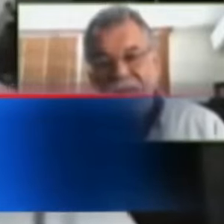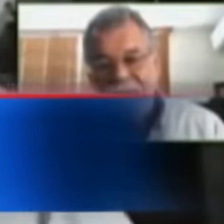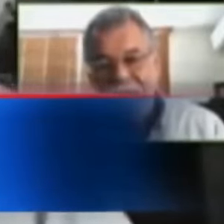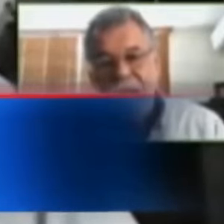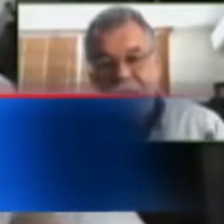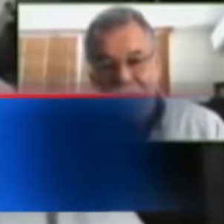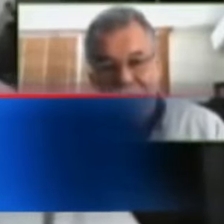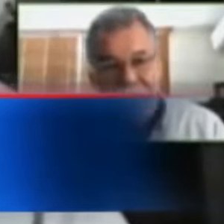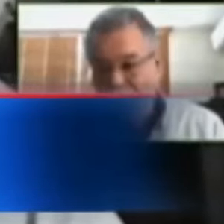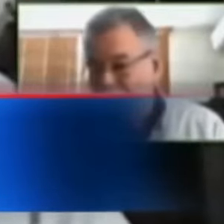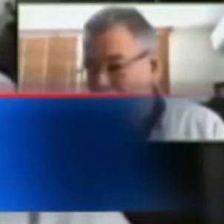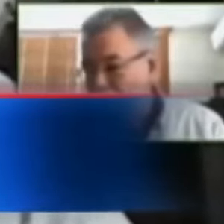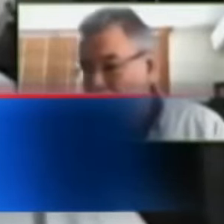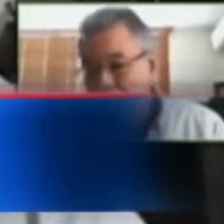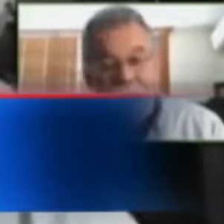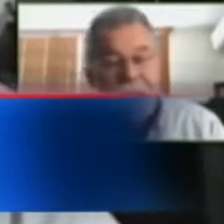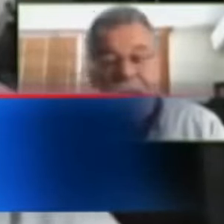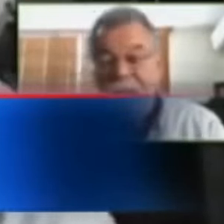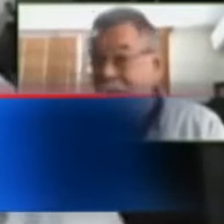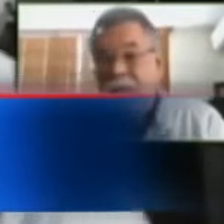que el Contralor pueda realizar